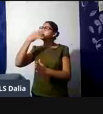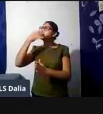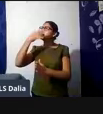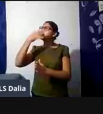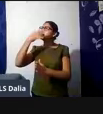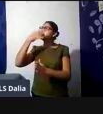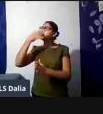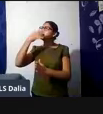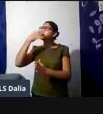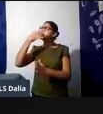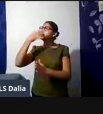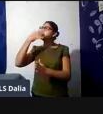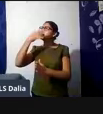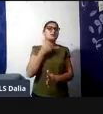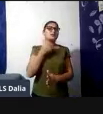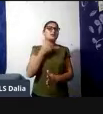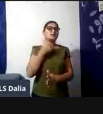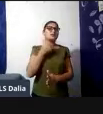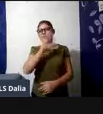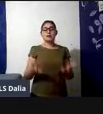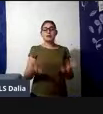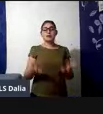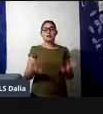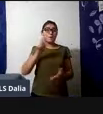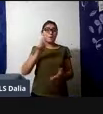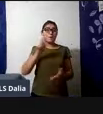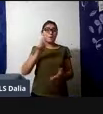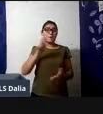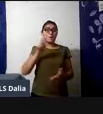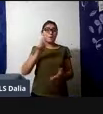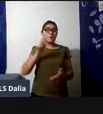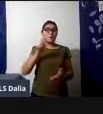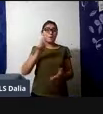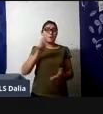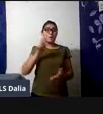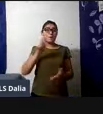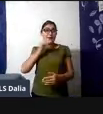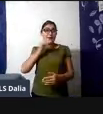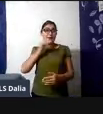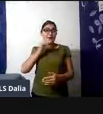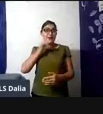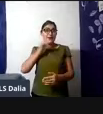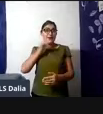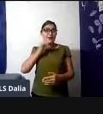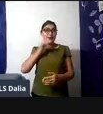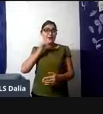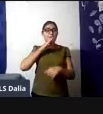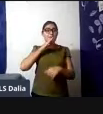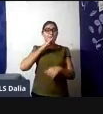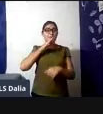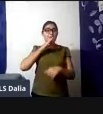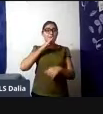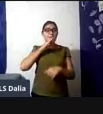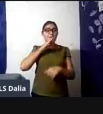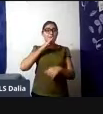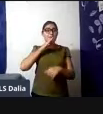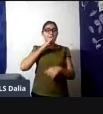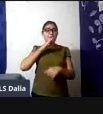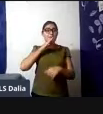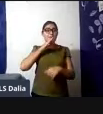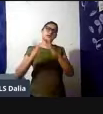día y a su cuarto, sin avisar, descubrió el video. Él estuvo a punto de acabar con su vida por el